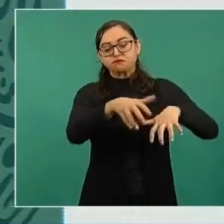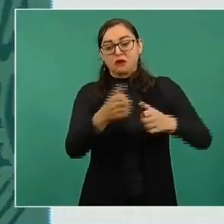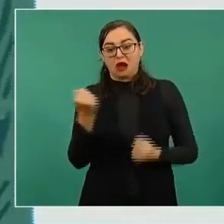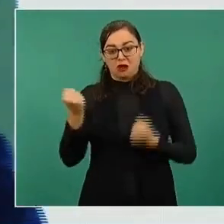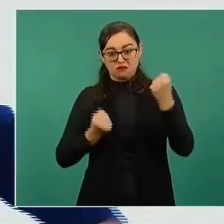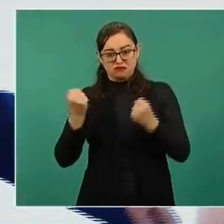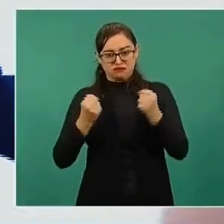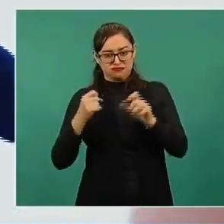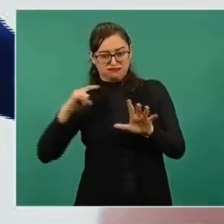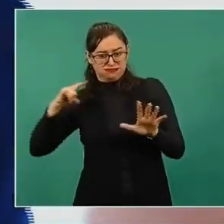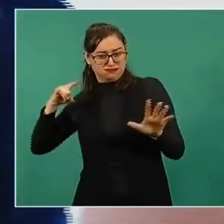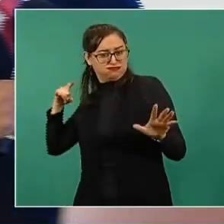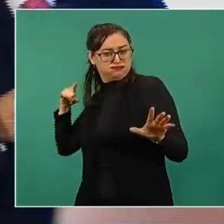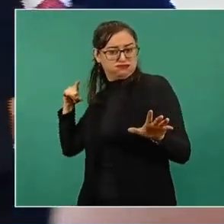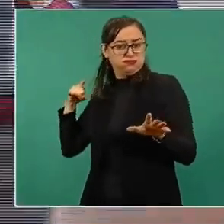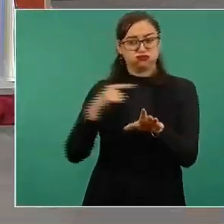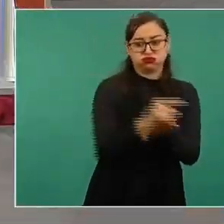carretera. Falso.